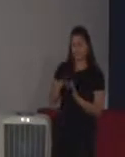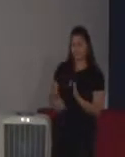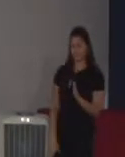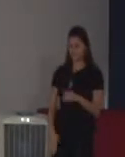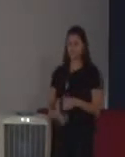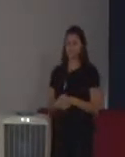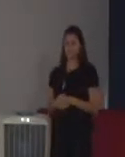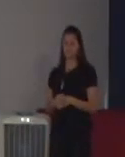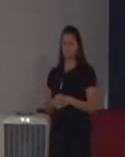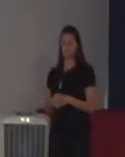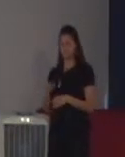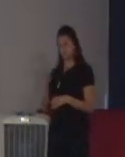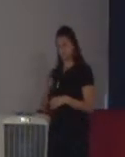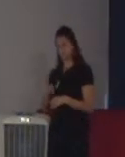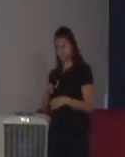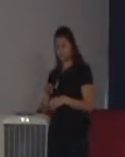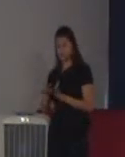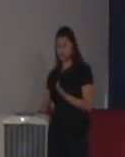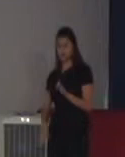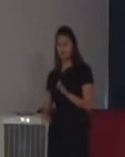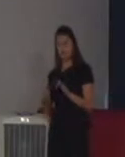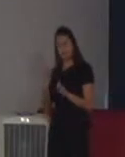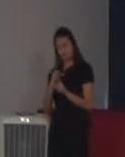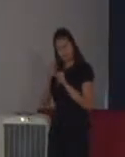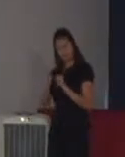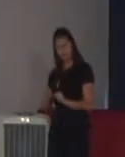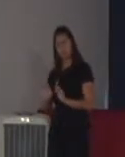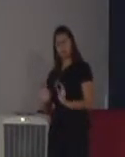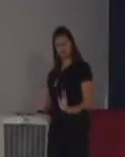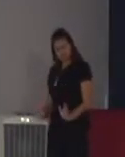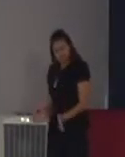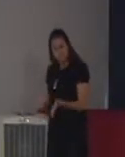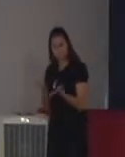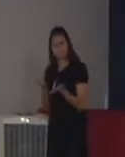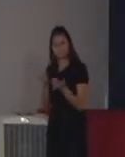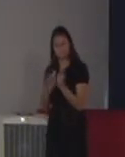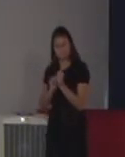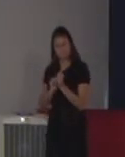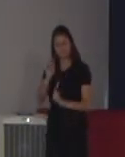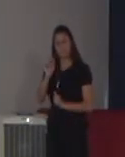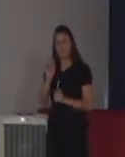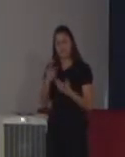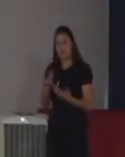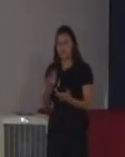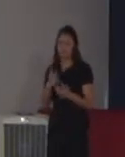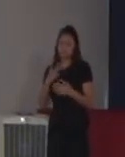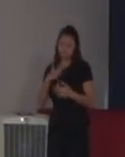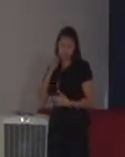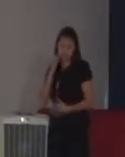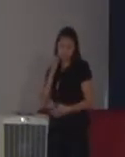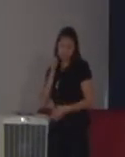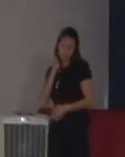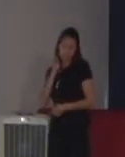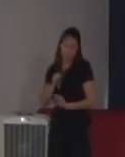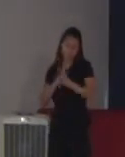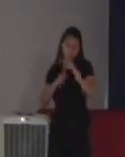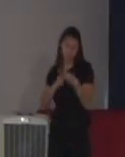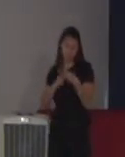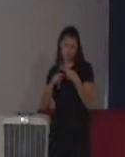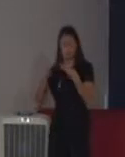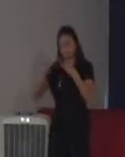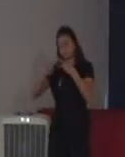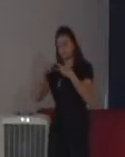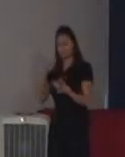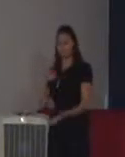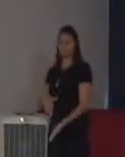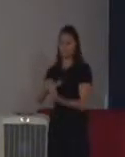Ese retraso nosotros lo podemos superar, creo, desde mi experiencia, con dos cosas fundamentales. Una, haciendo la discapacidad